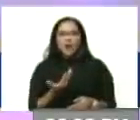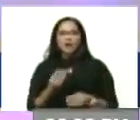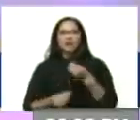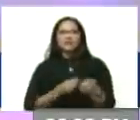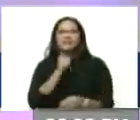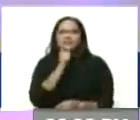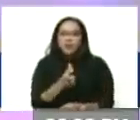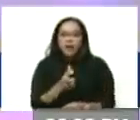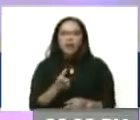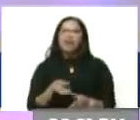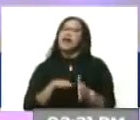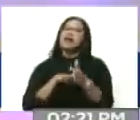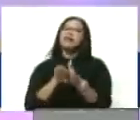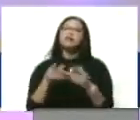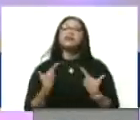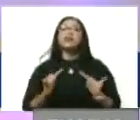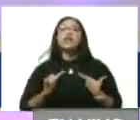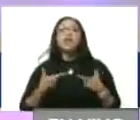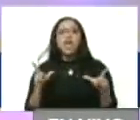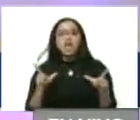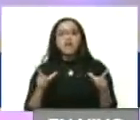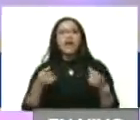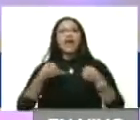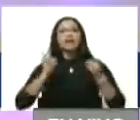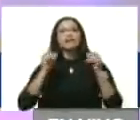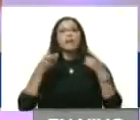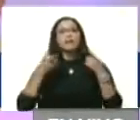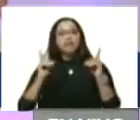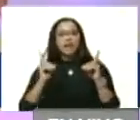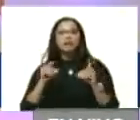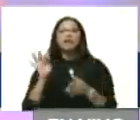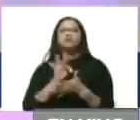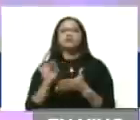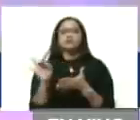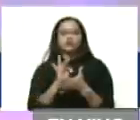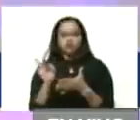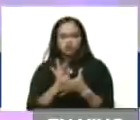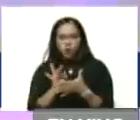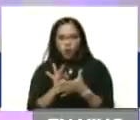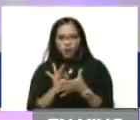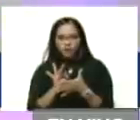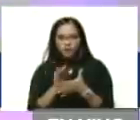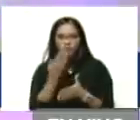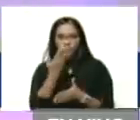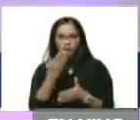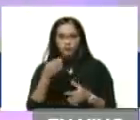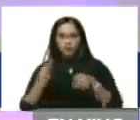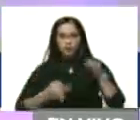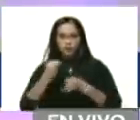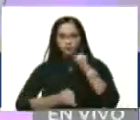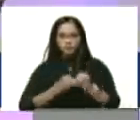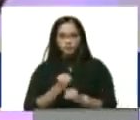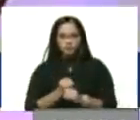el desempeño libre e independiente de sus funciones ante la Corte.